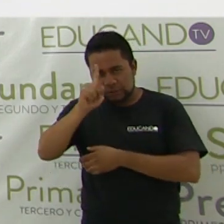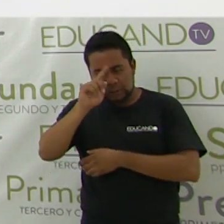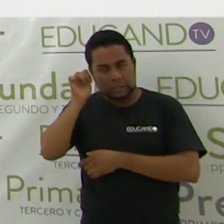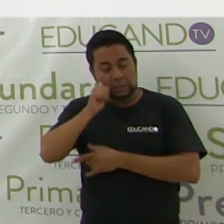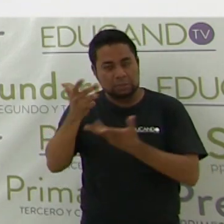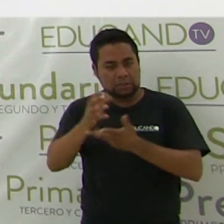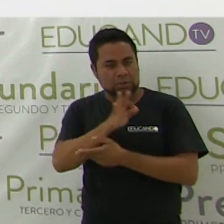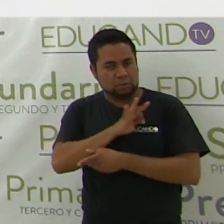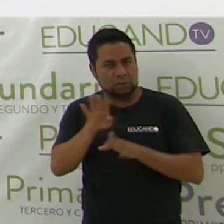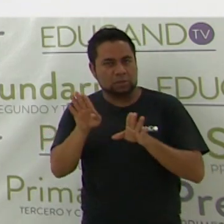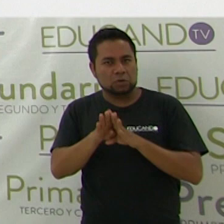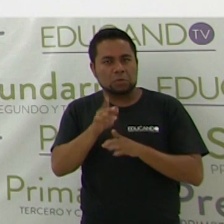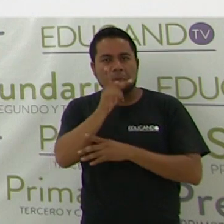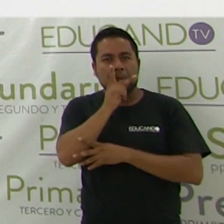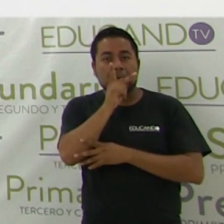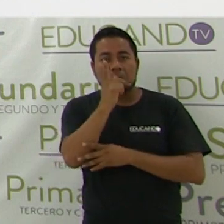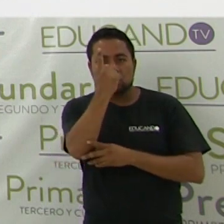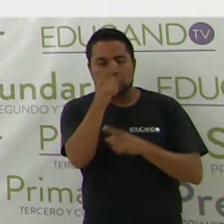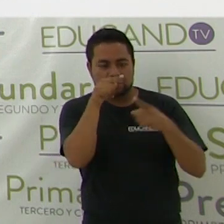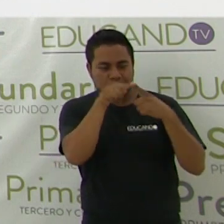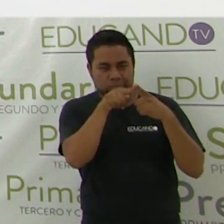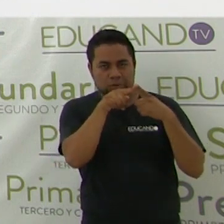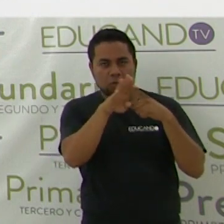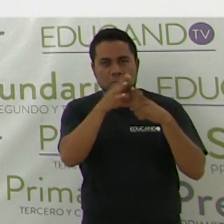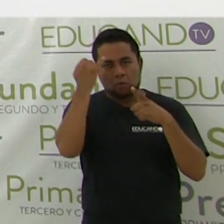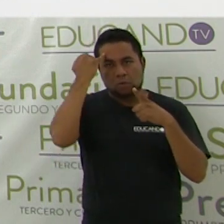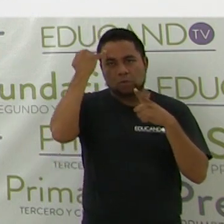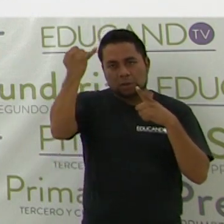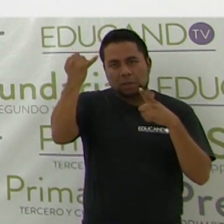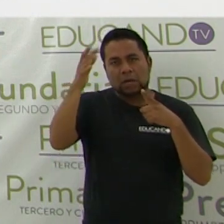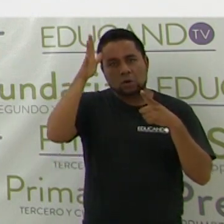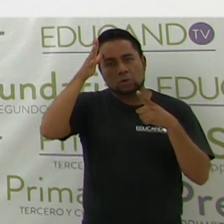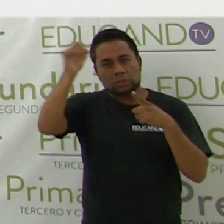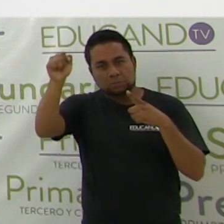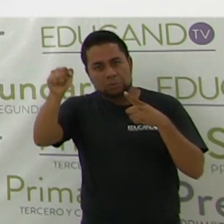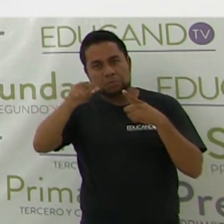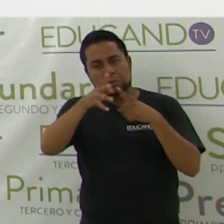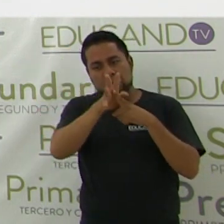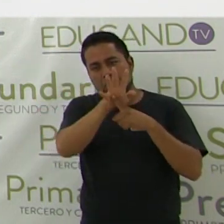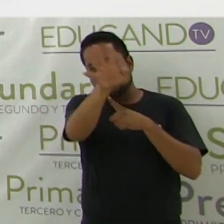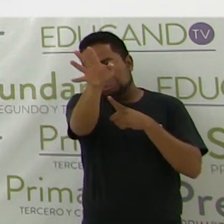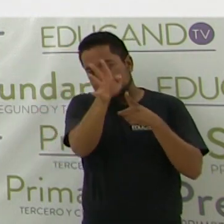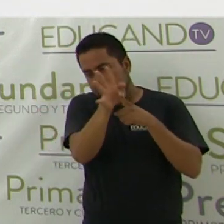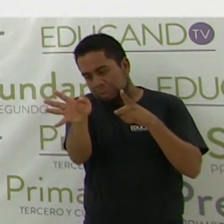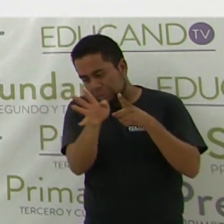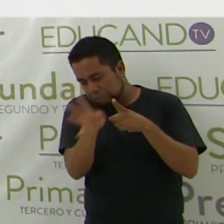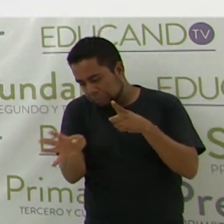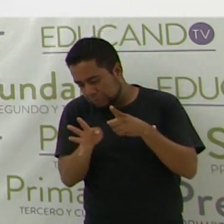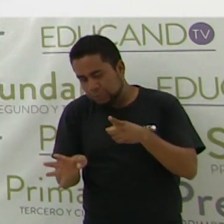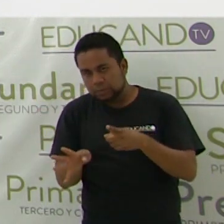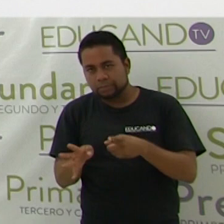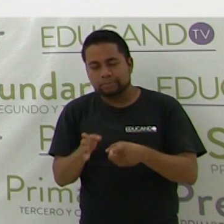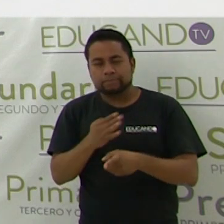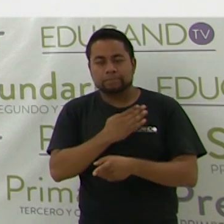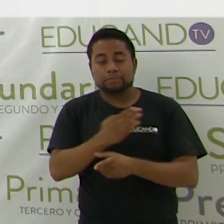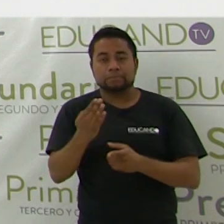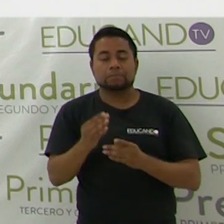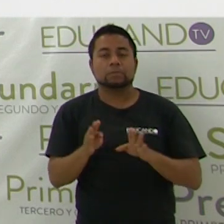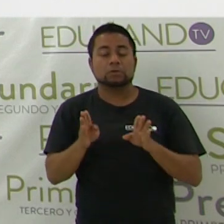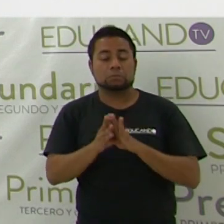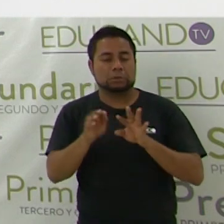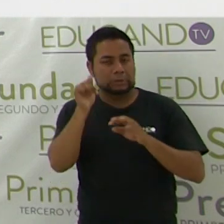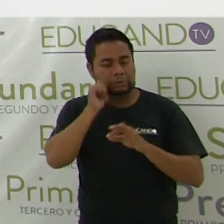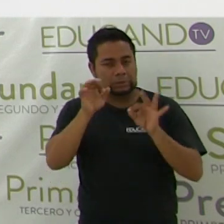eso, escriban una palabra, que es una idea, un concepto, y lo empiezan a desarrollar. Pues bien, hicimos